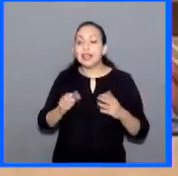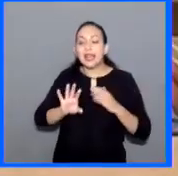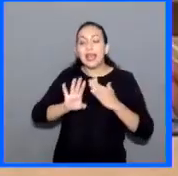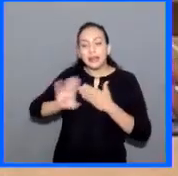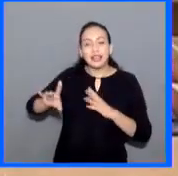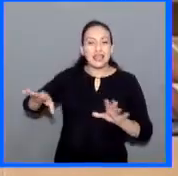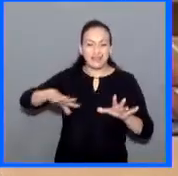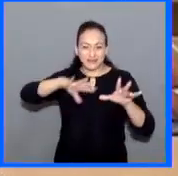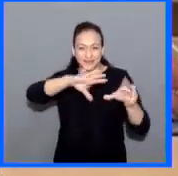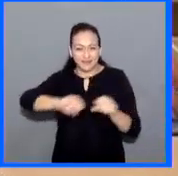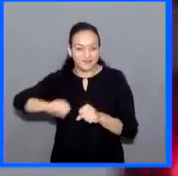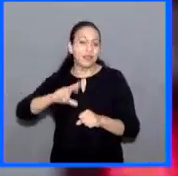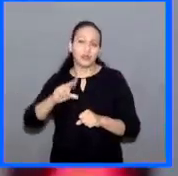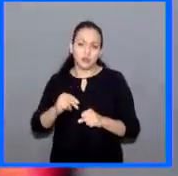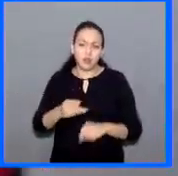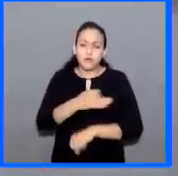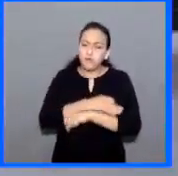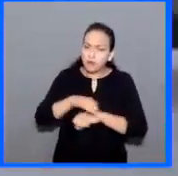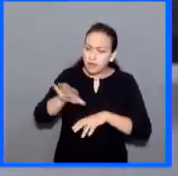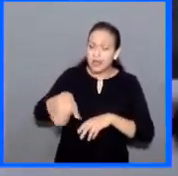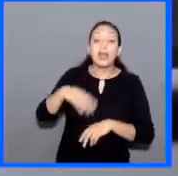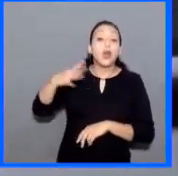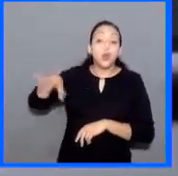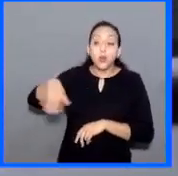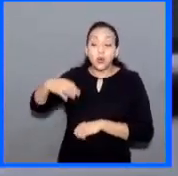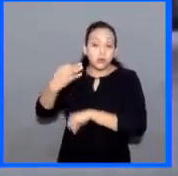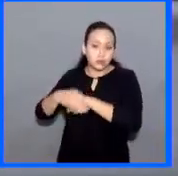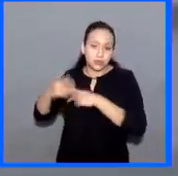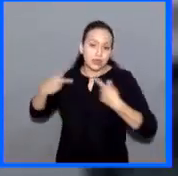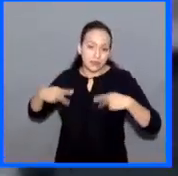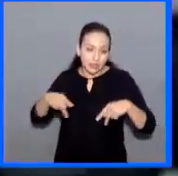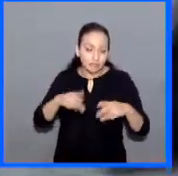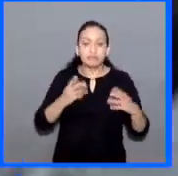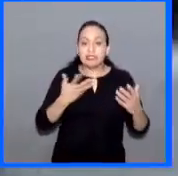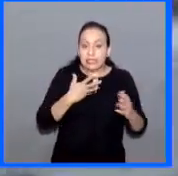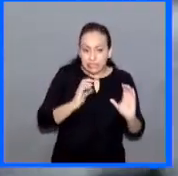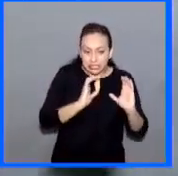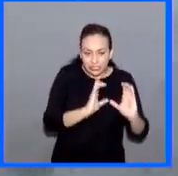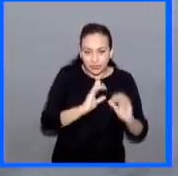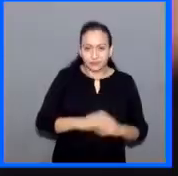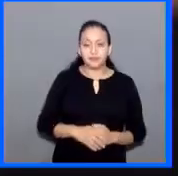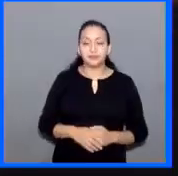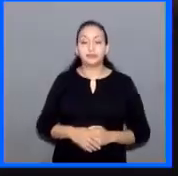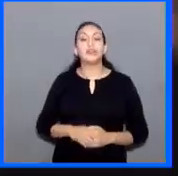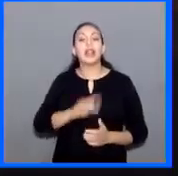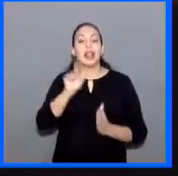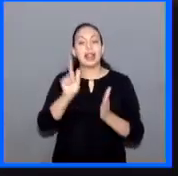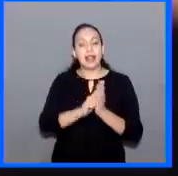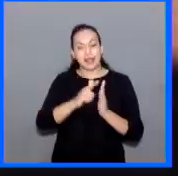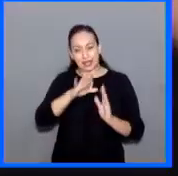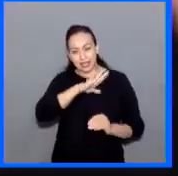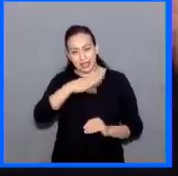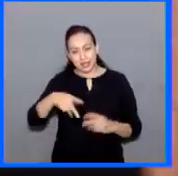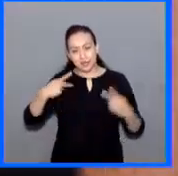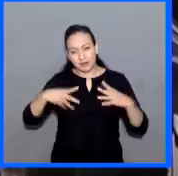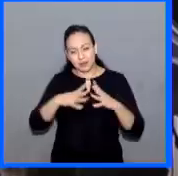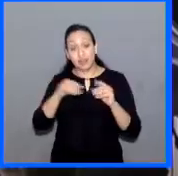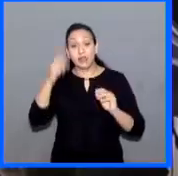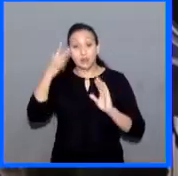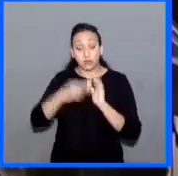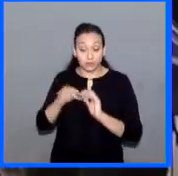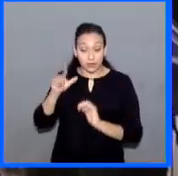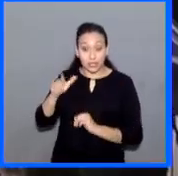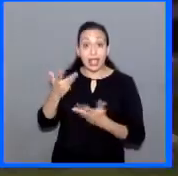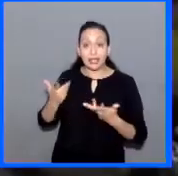mientras continúa la búsqueda. Desde 2017, la Ley General de Materia de Desaparición Forzada obligó a todas las